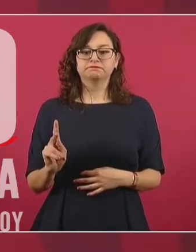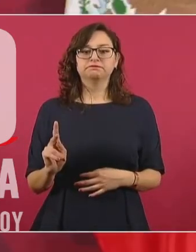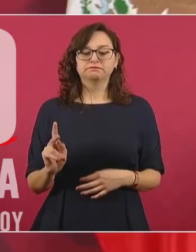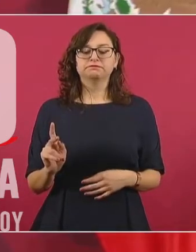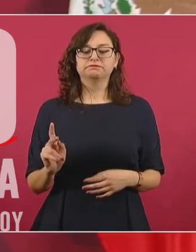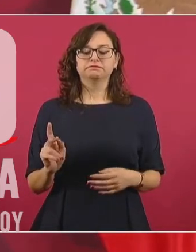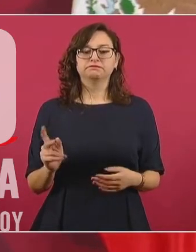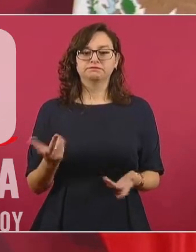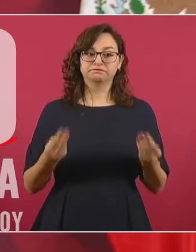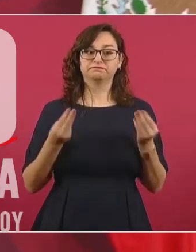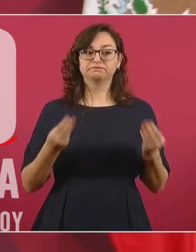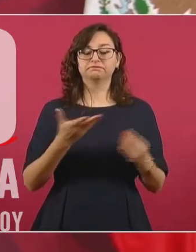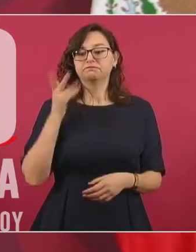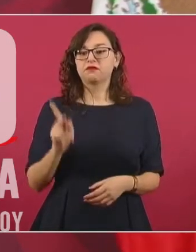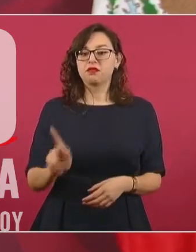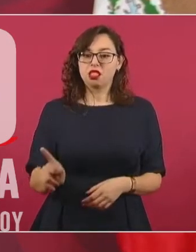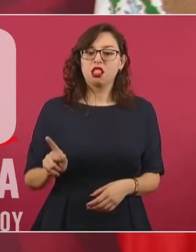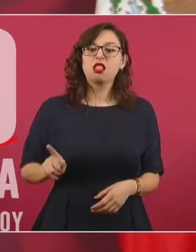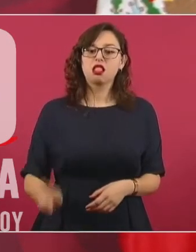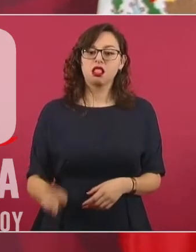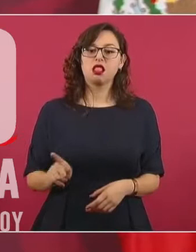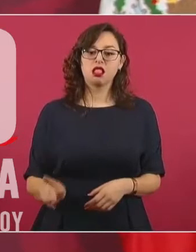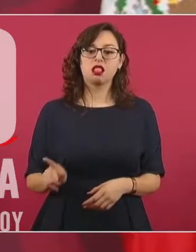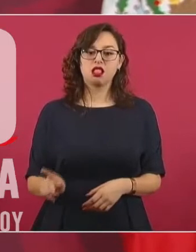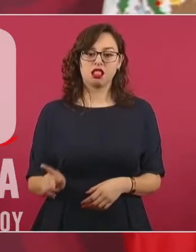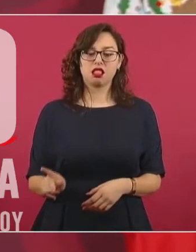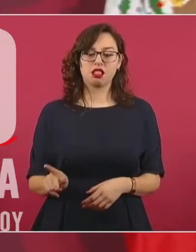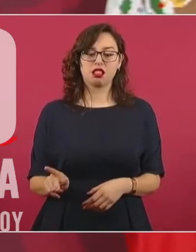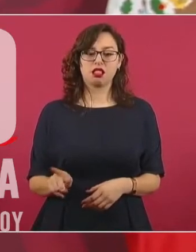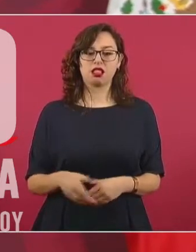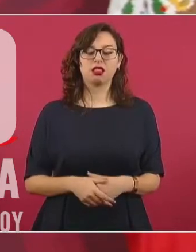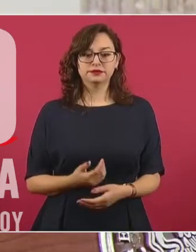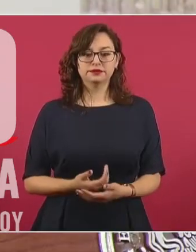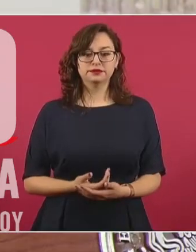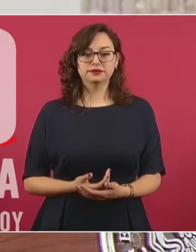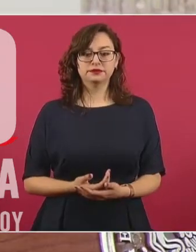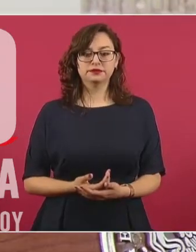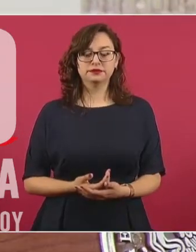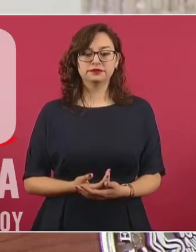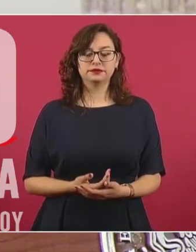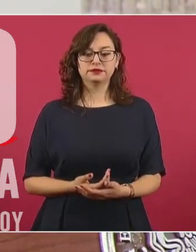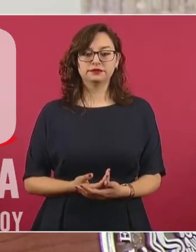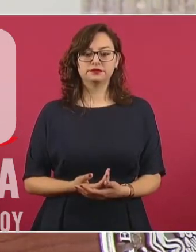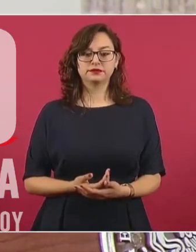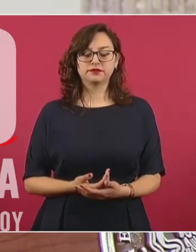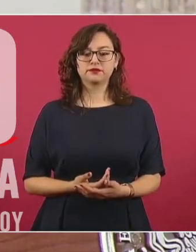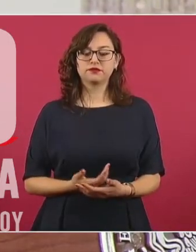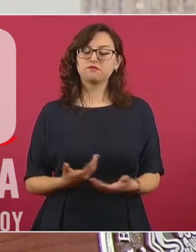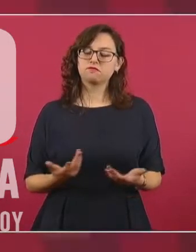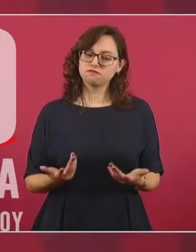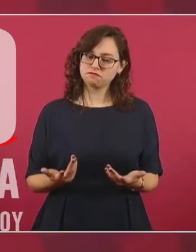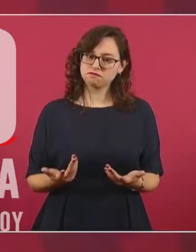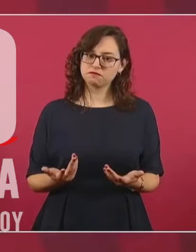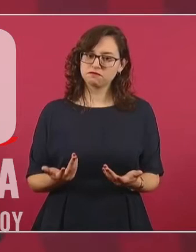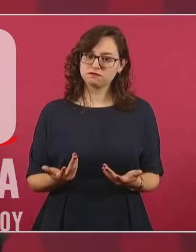se simulaba, ¿no? El otro día me reía yo de que cuando iban a llevar a cabo las